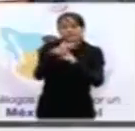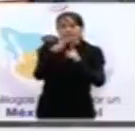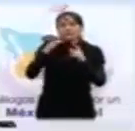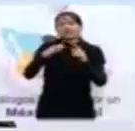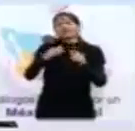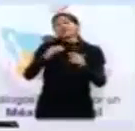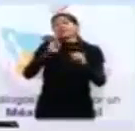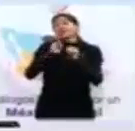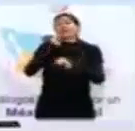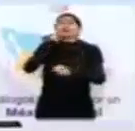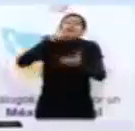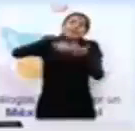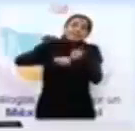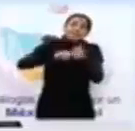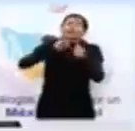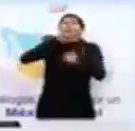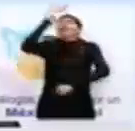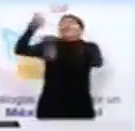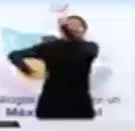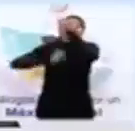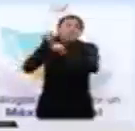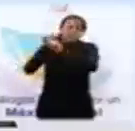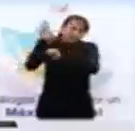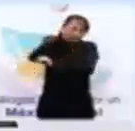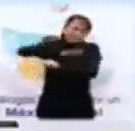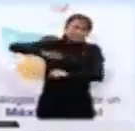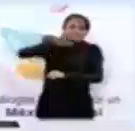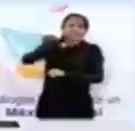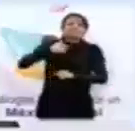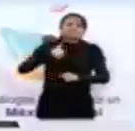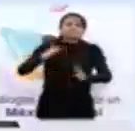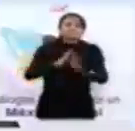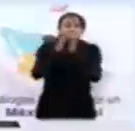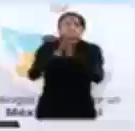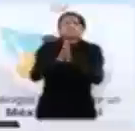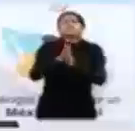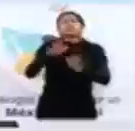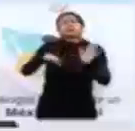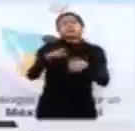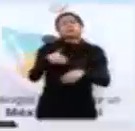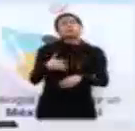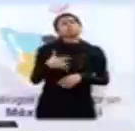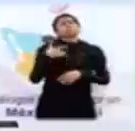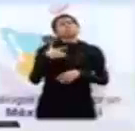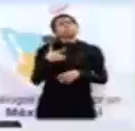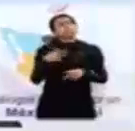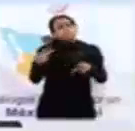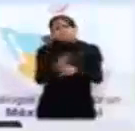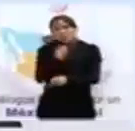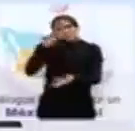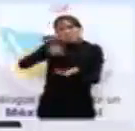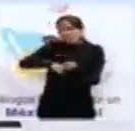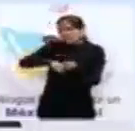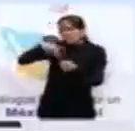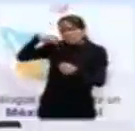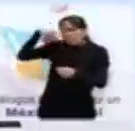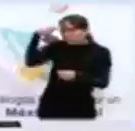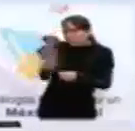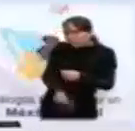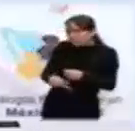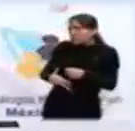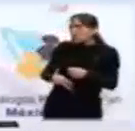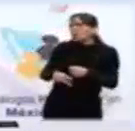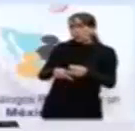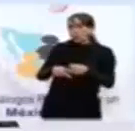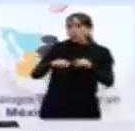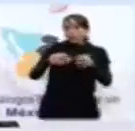otro, me invitan muchas veces a que cuente qué pasa en México con el tema territorial. Y resulta que México es